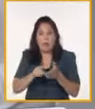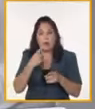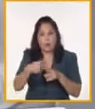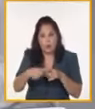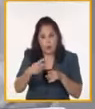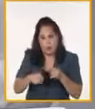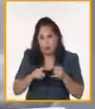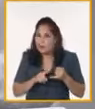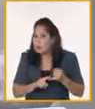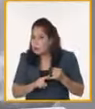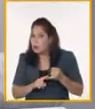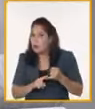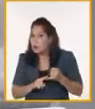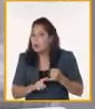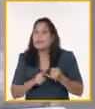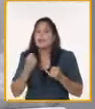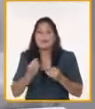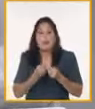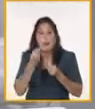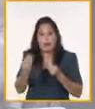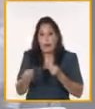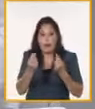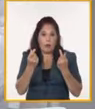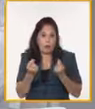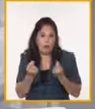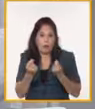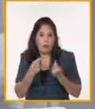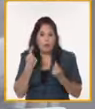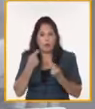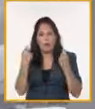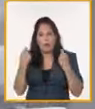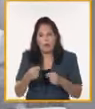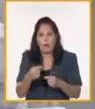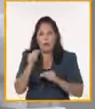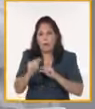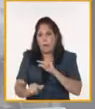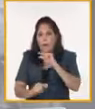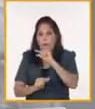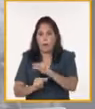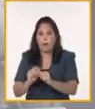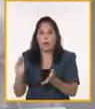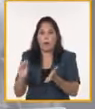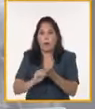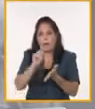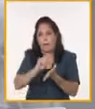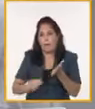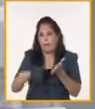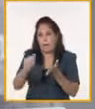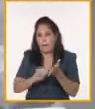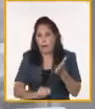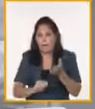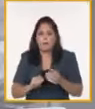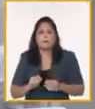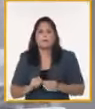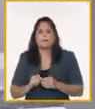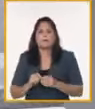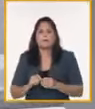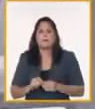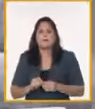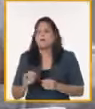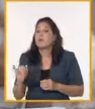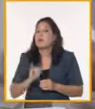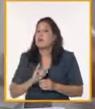eh va a hacer aportes y todo eso nosotros tenemos que ser capaces de introducirlo en el plan no solamente en el presupuesto por la vía de los ingresos sino